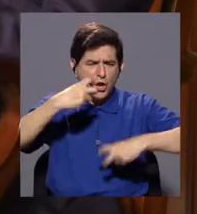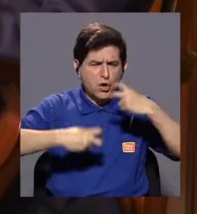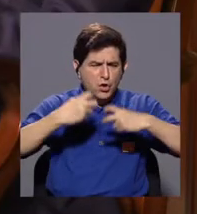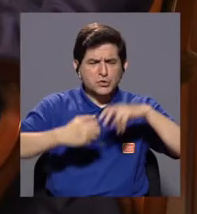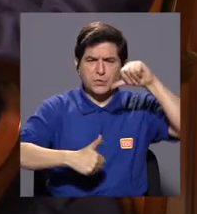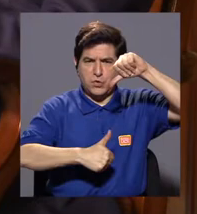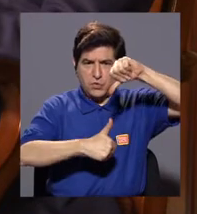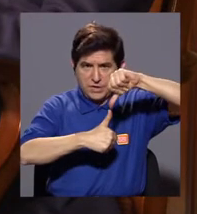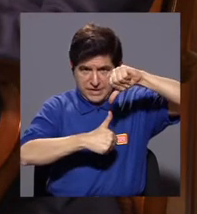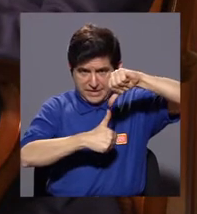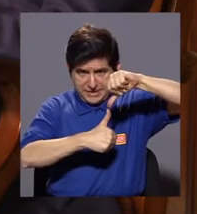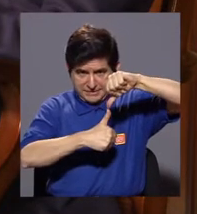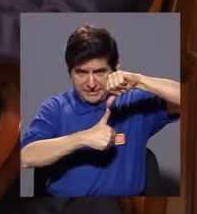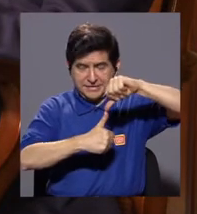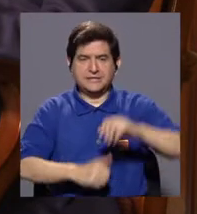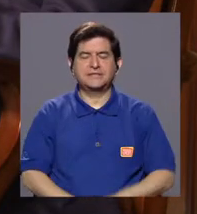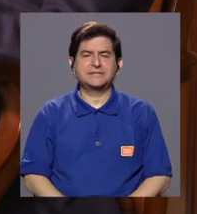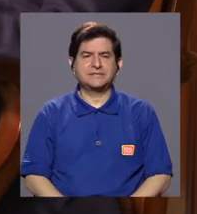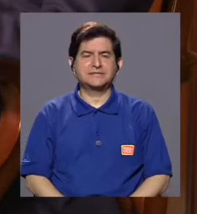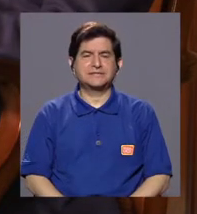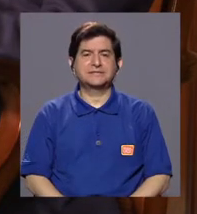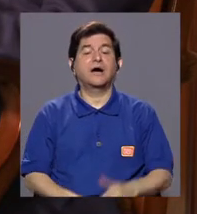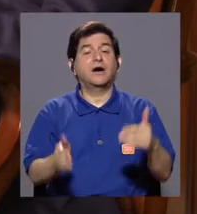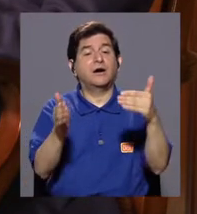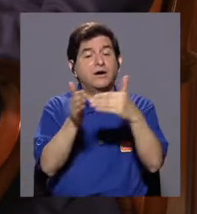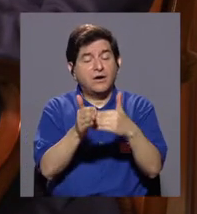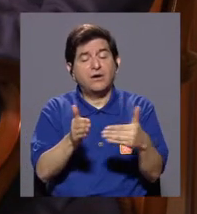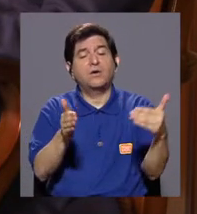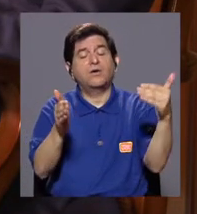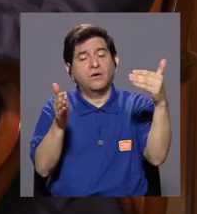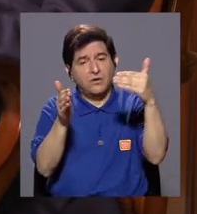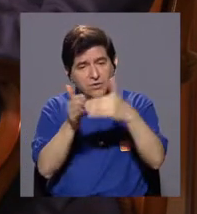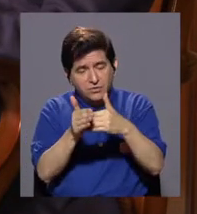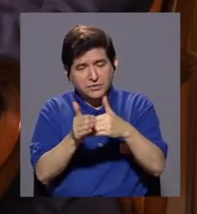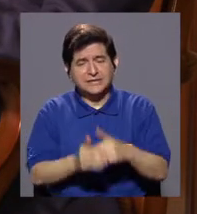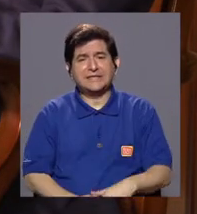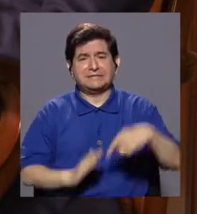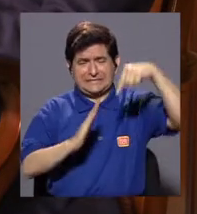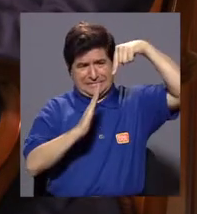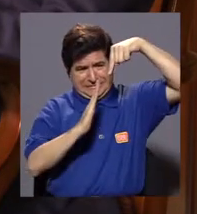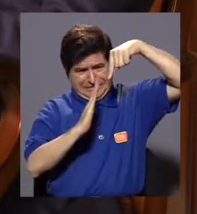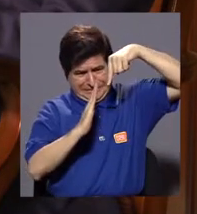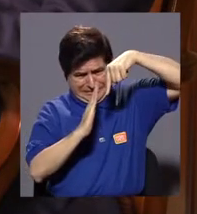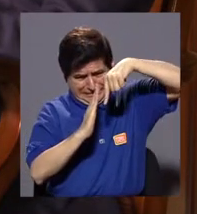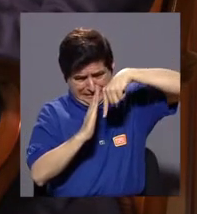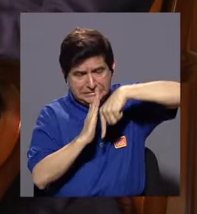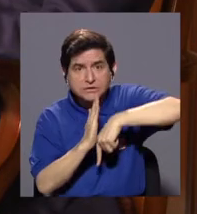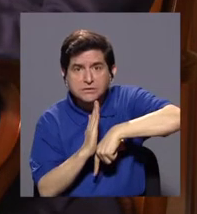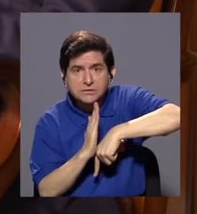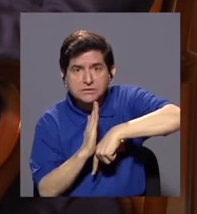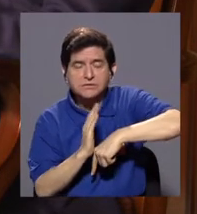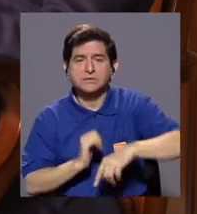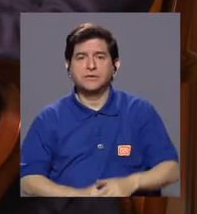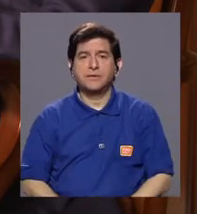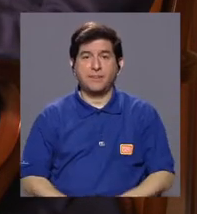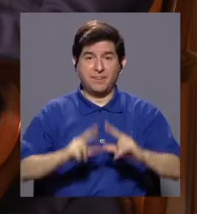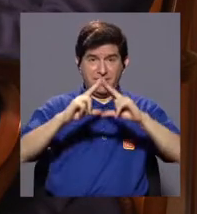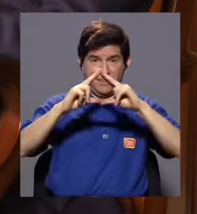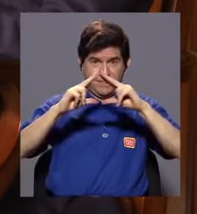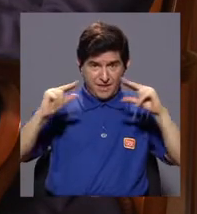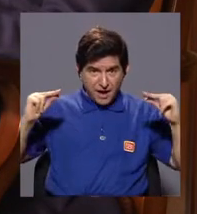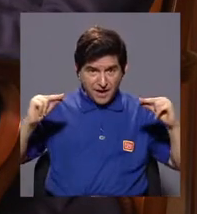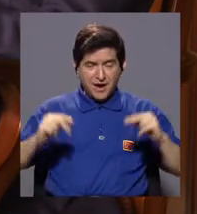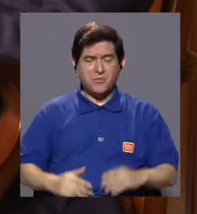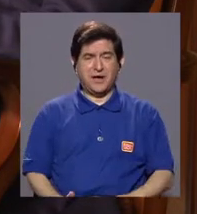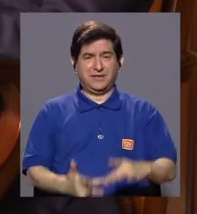Los conflictos en Centroamérica están nuevamente muy agudizados. En